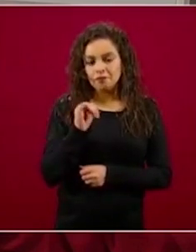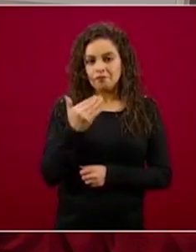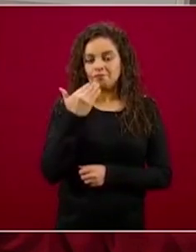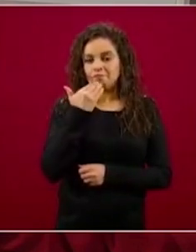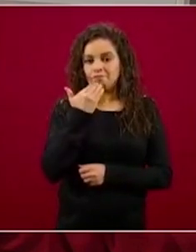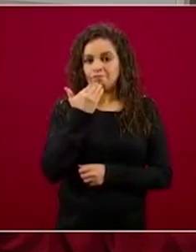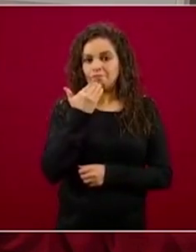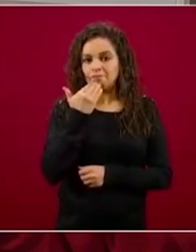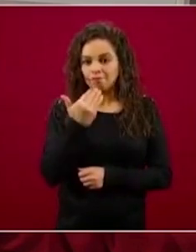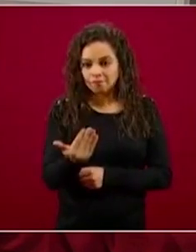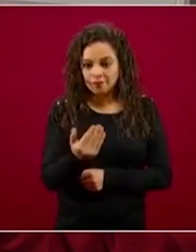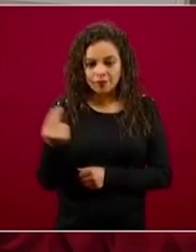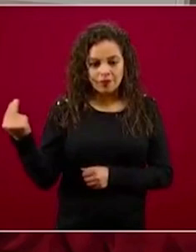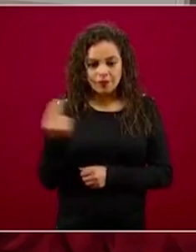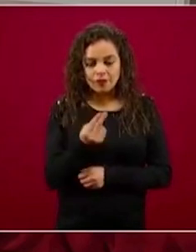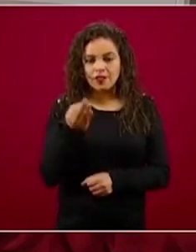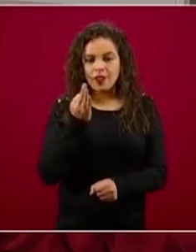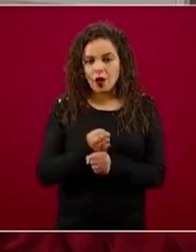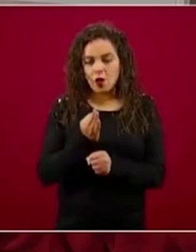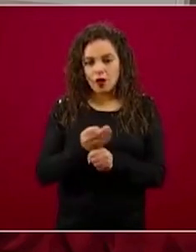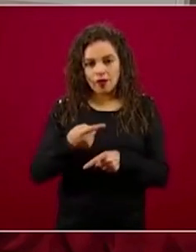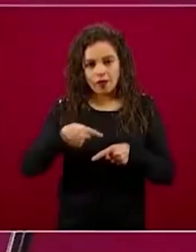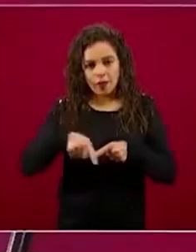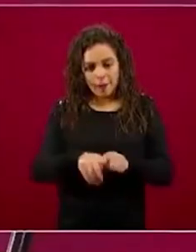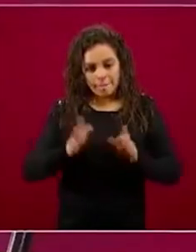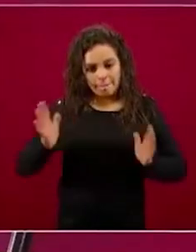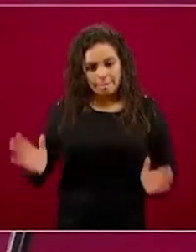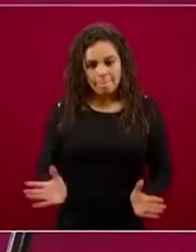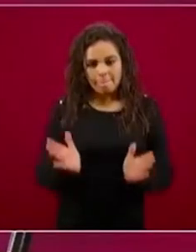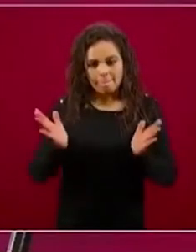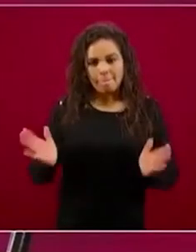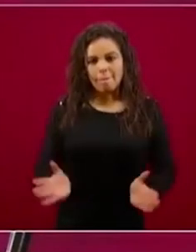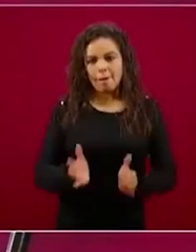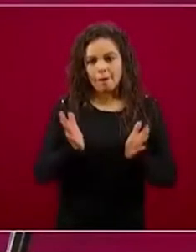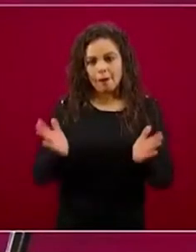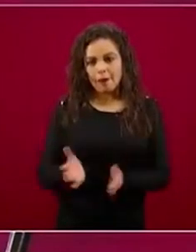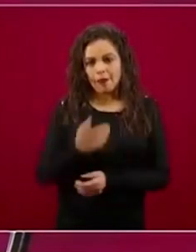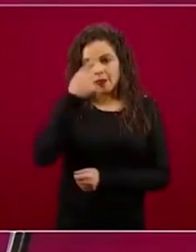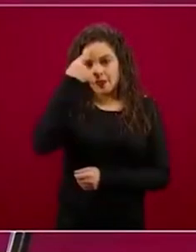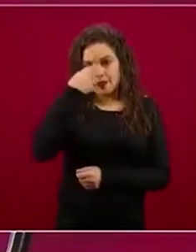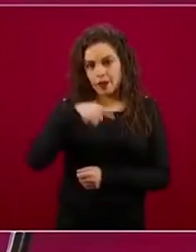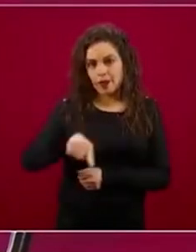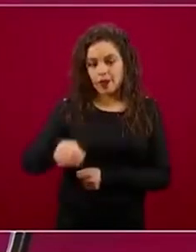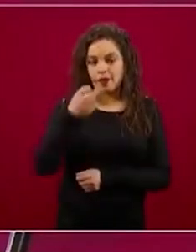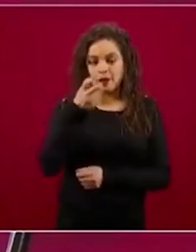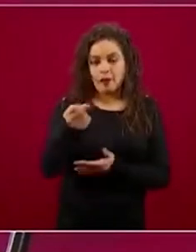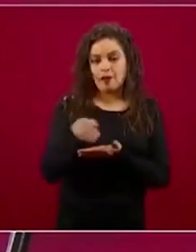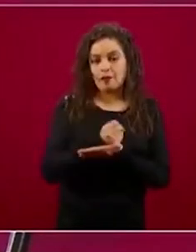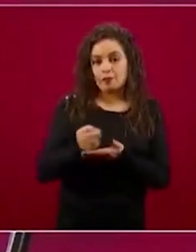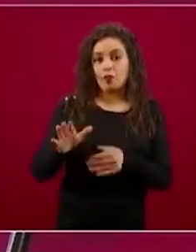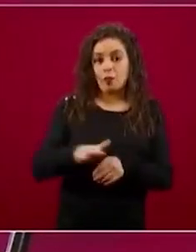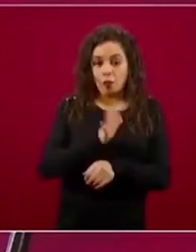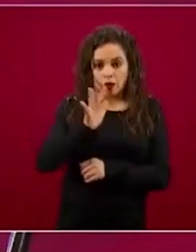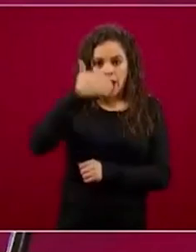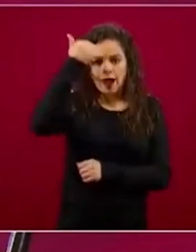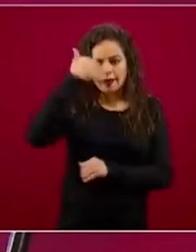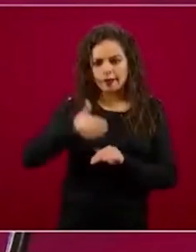de darle un empujón a esta demanda de crédito que sabíamos que existía. Este año vamos a